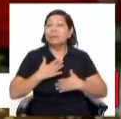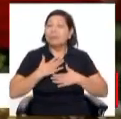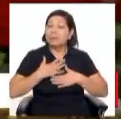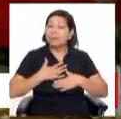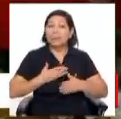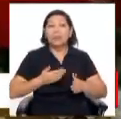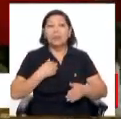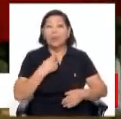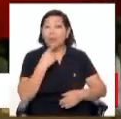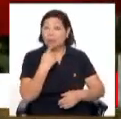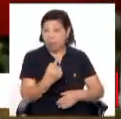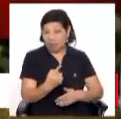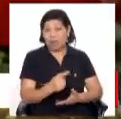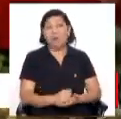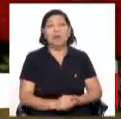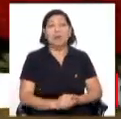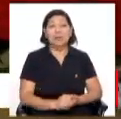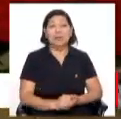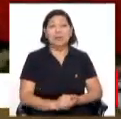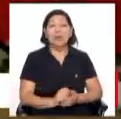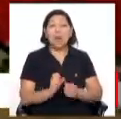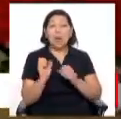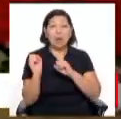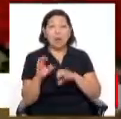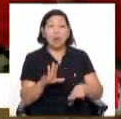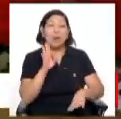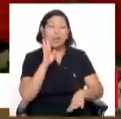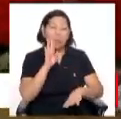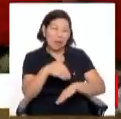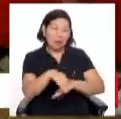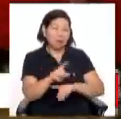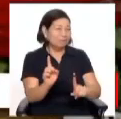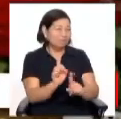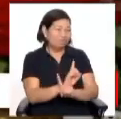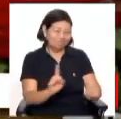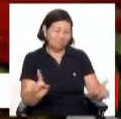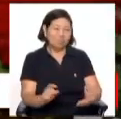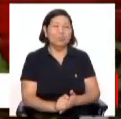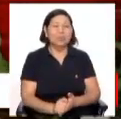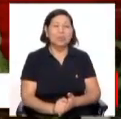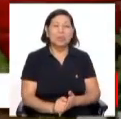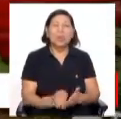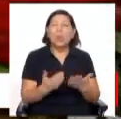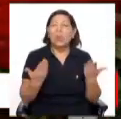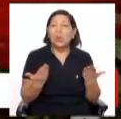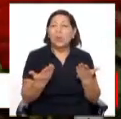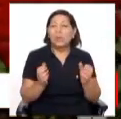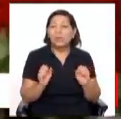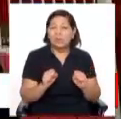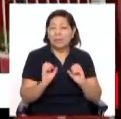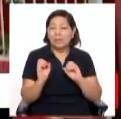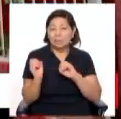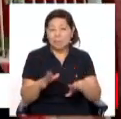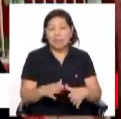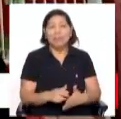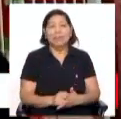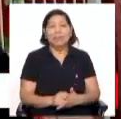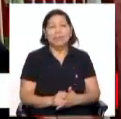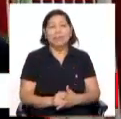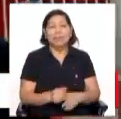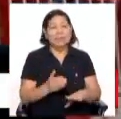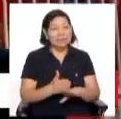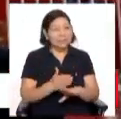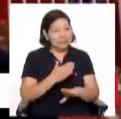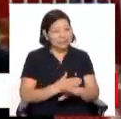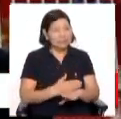tranquilos. Yo sugiero que no boten basura en lugares donde no se deben botarla. Ya de una